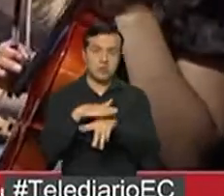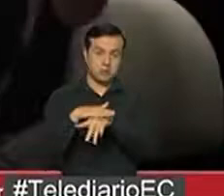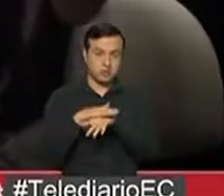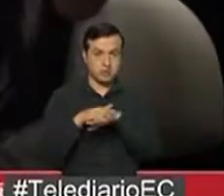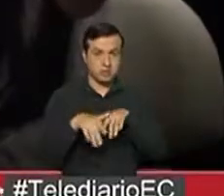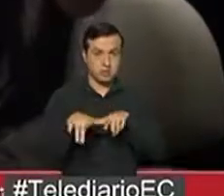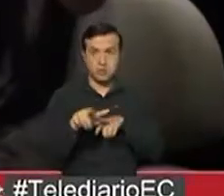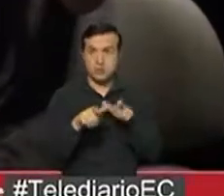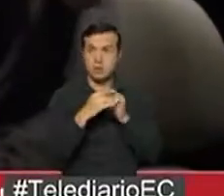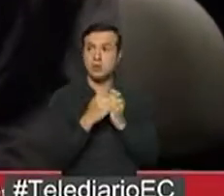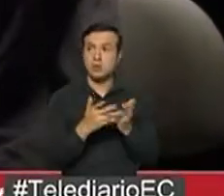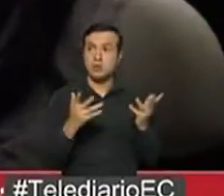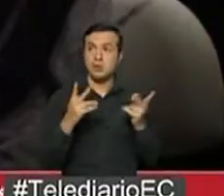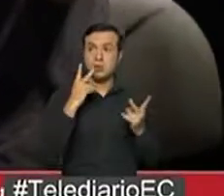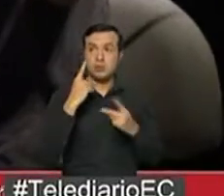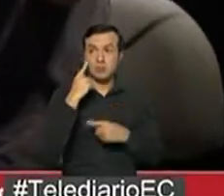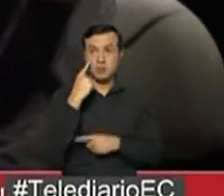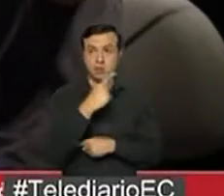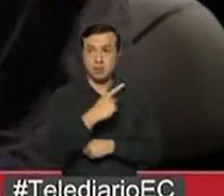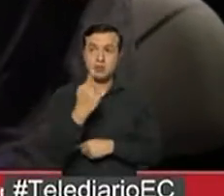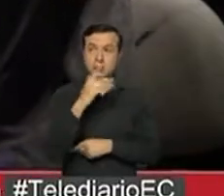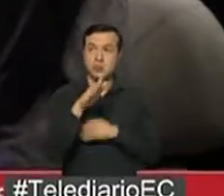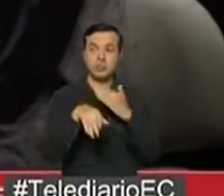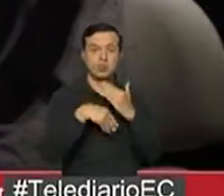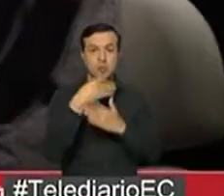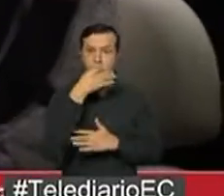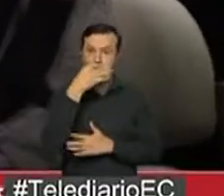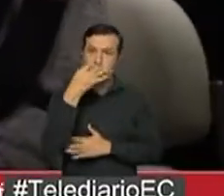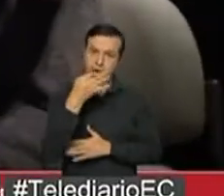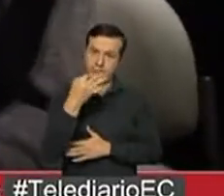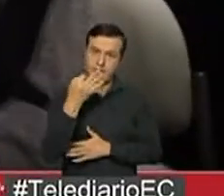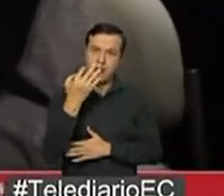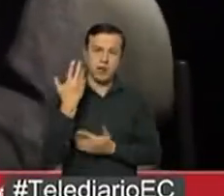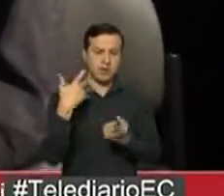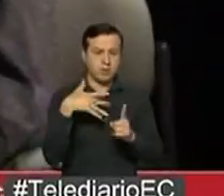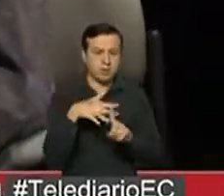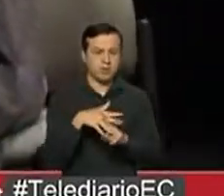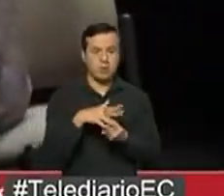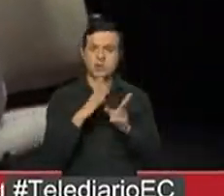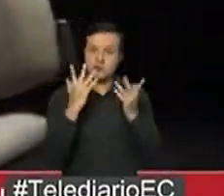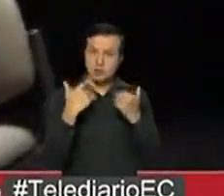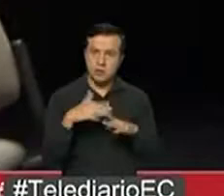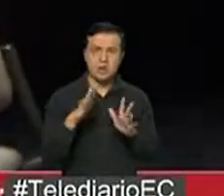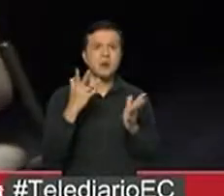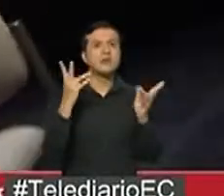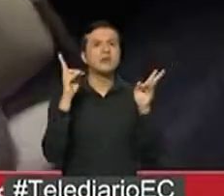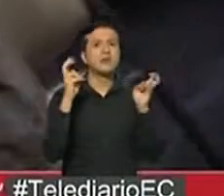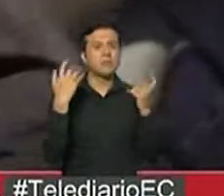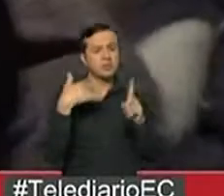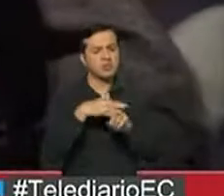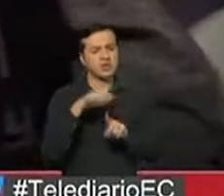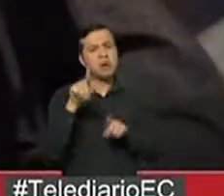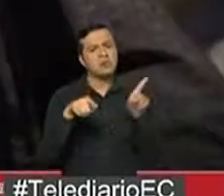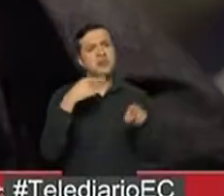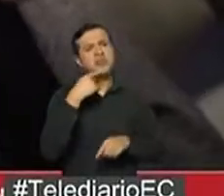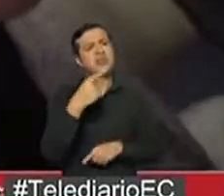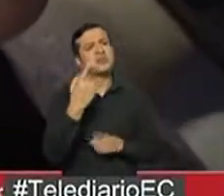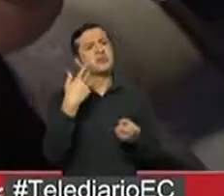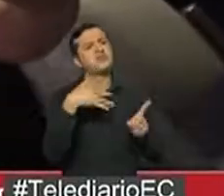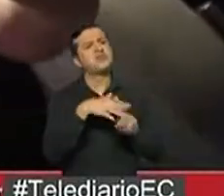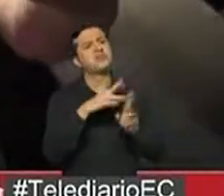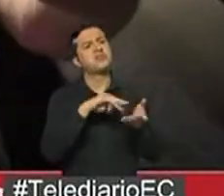veremos que la inclusión tiene que ser real entonces al momento de hablar de inclusión muchas veces se piensa que